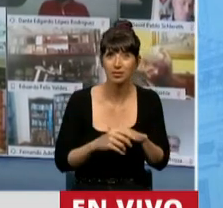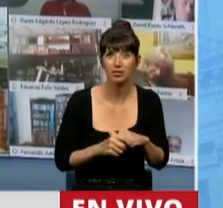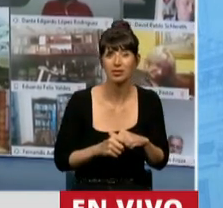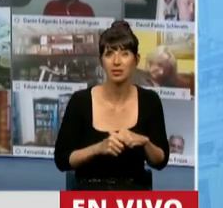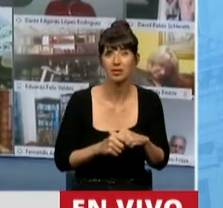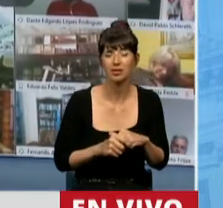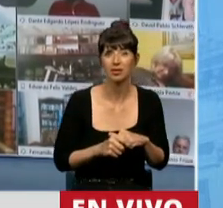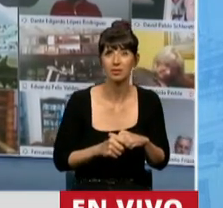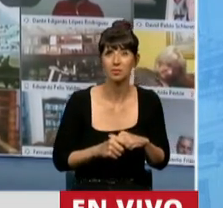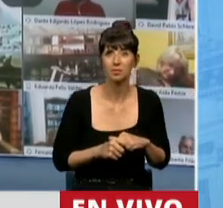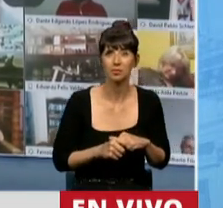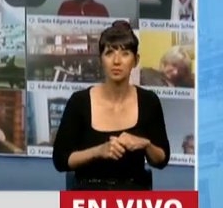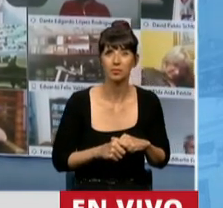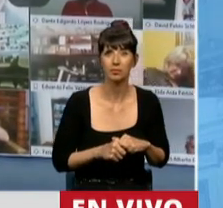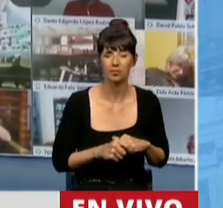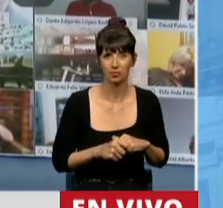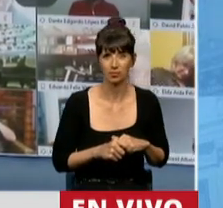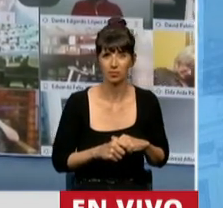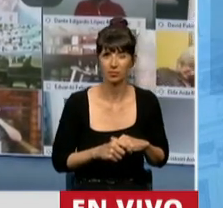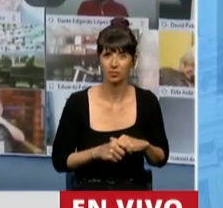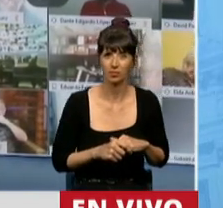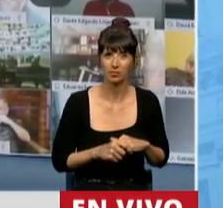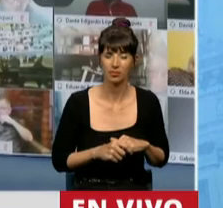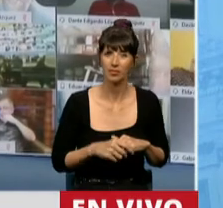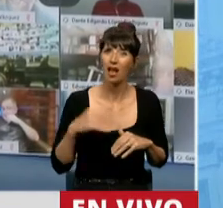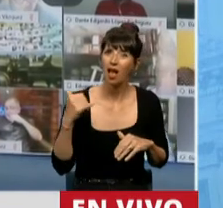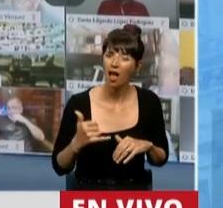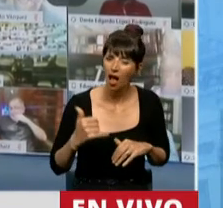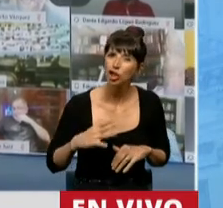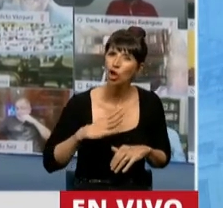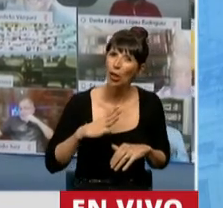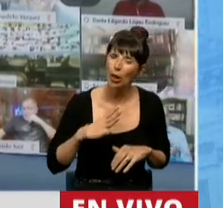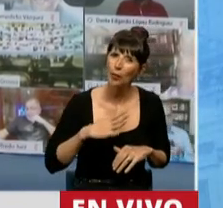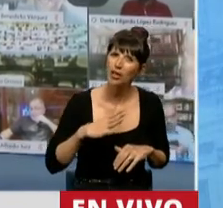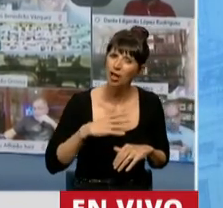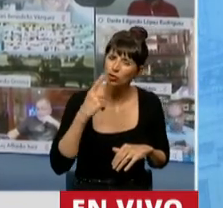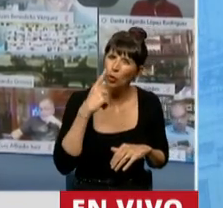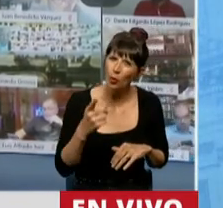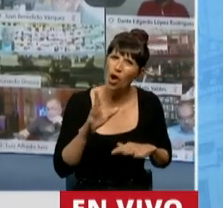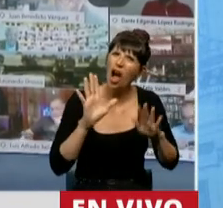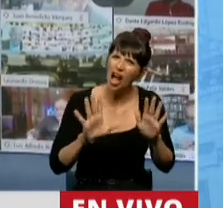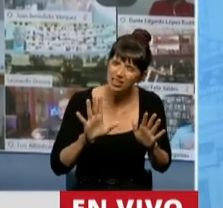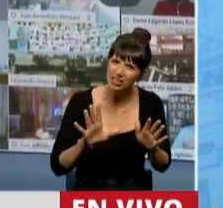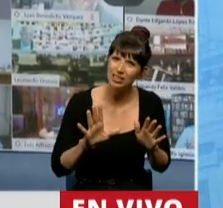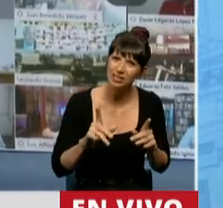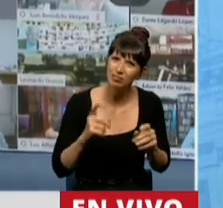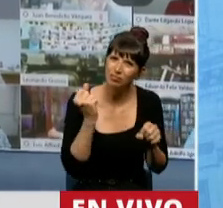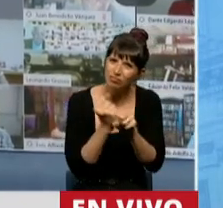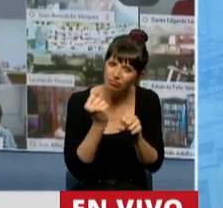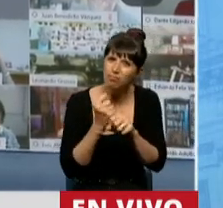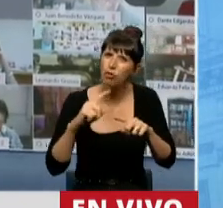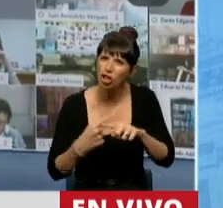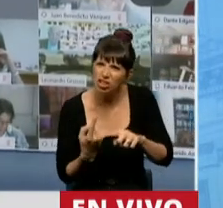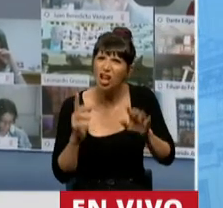se observa esa lógica que está tiñendo a la agenda política y que ha llegado inclusive a